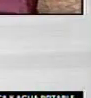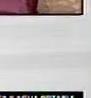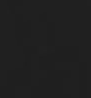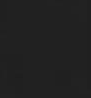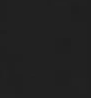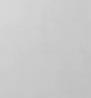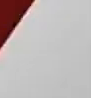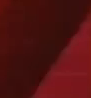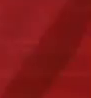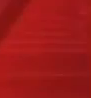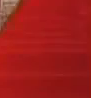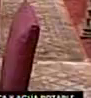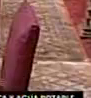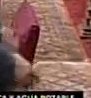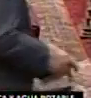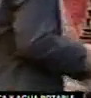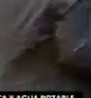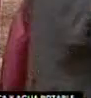del día.